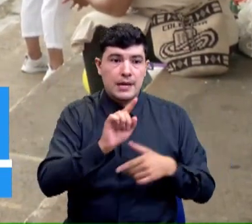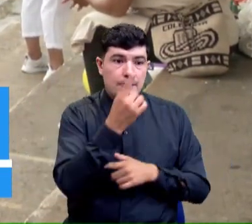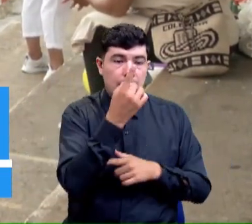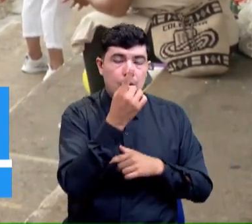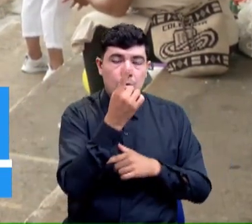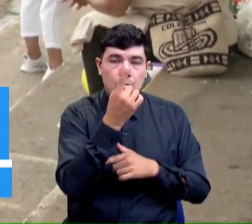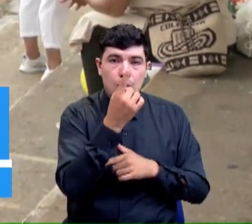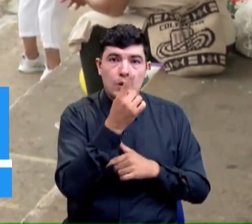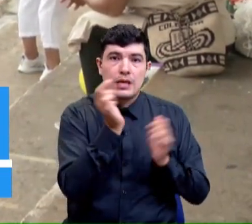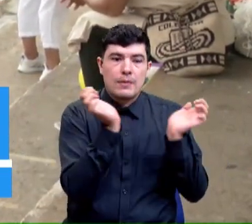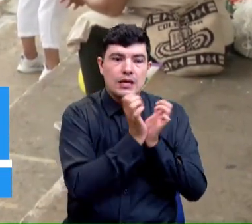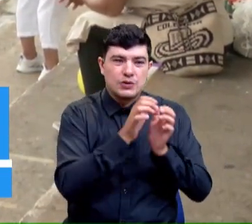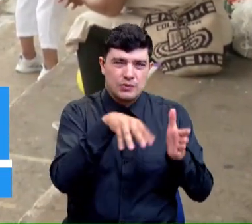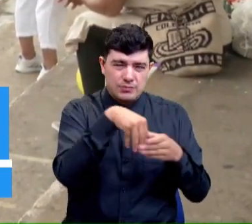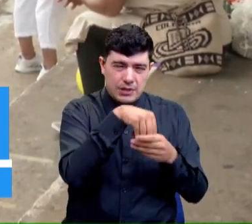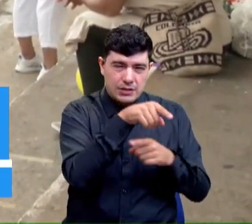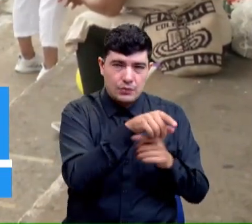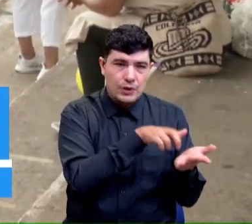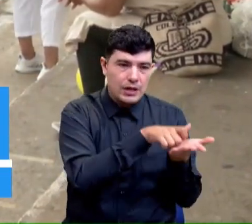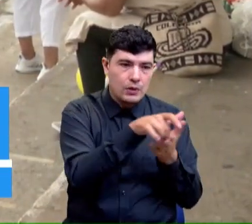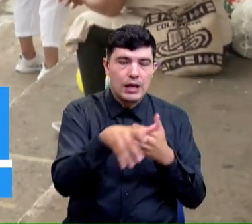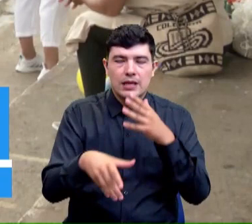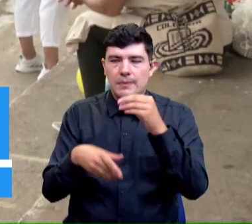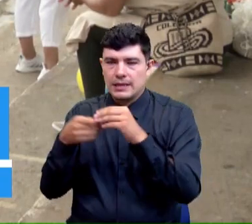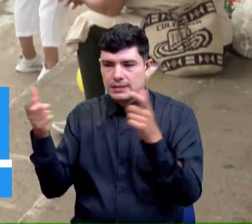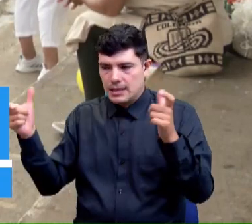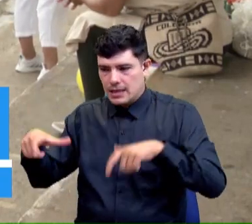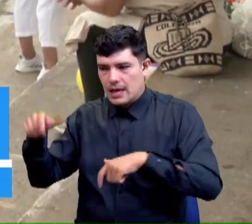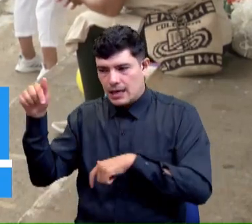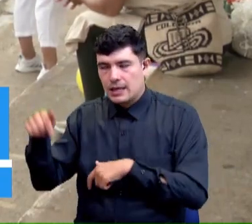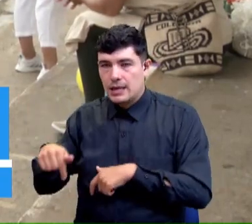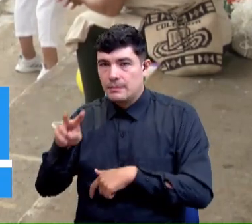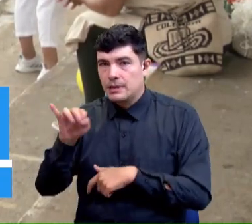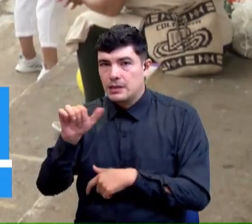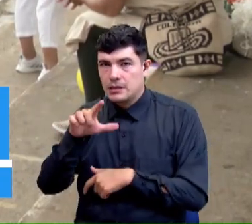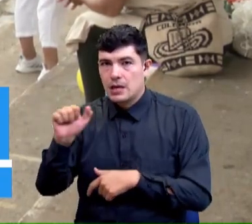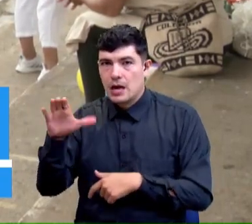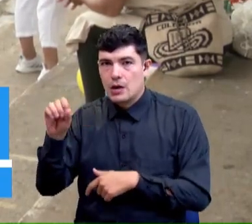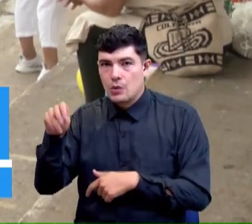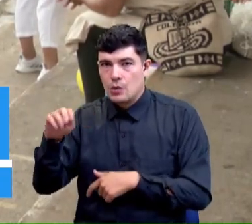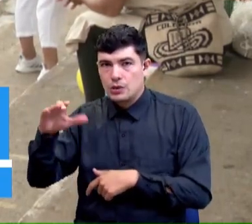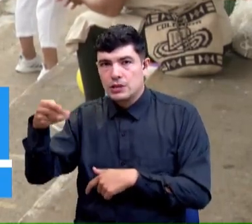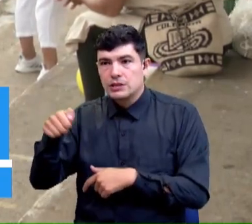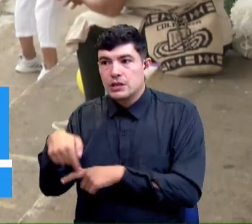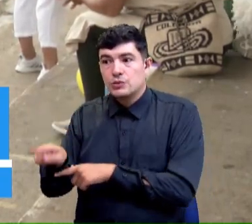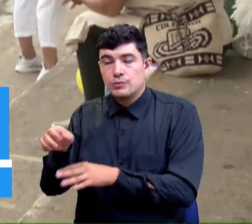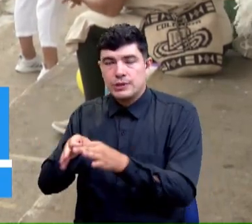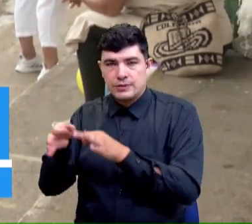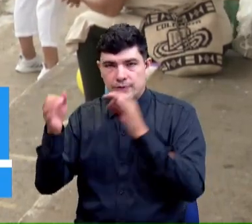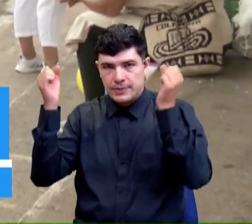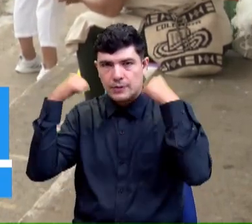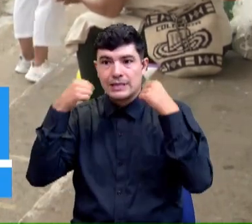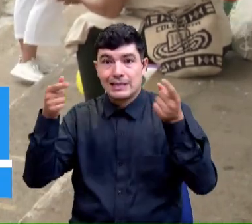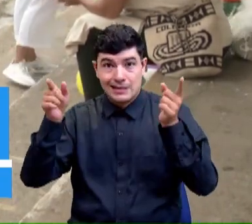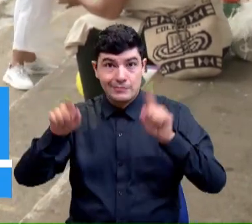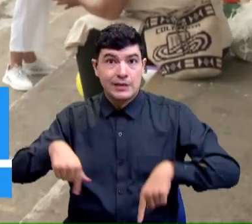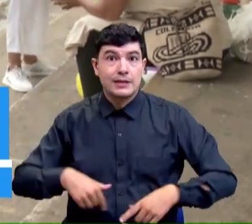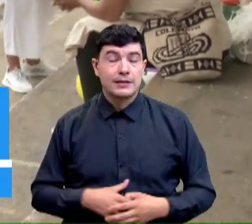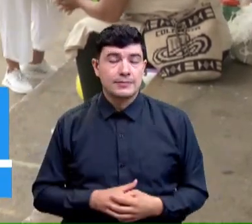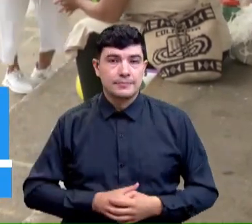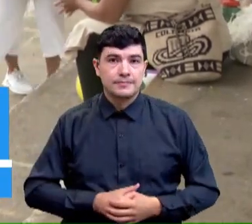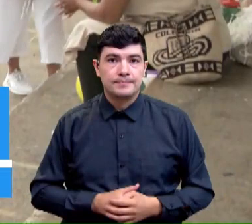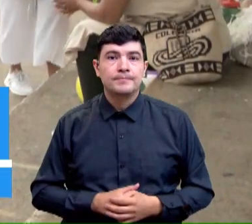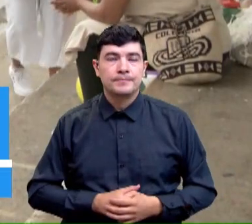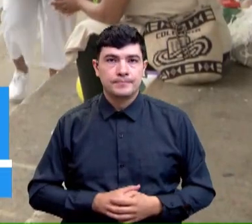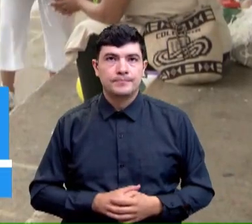Villa Concha de Piedecuesta. Hablamos con ellos, los protagonistas, algunos con la derrota, pero el objetivo sigue vivo, conquistar el título del